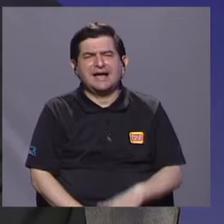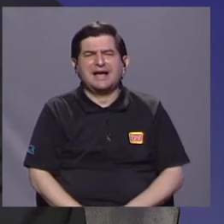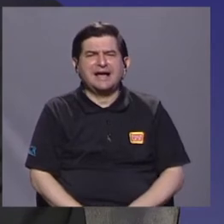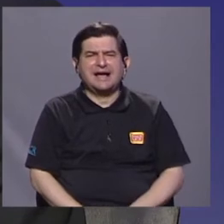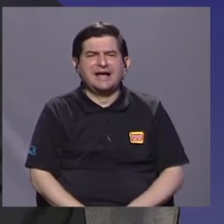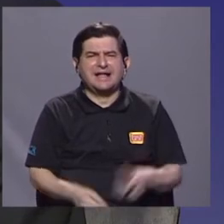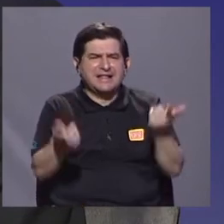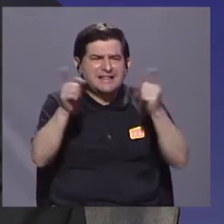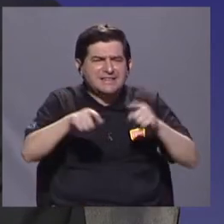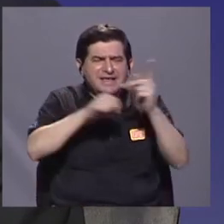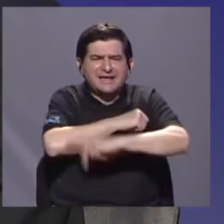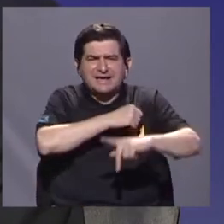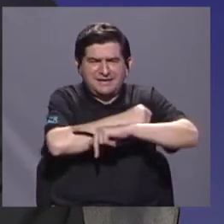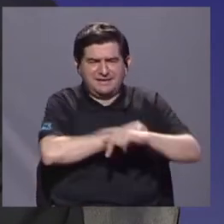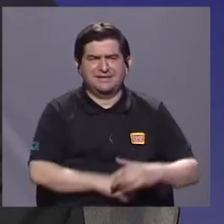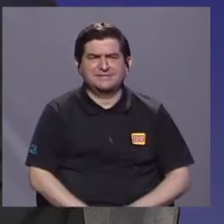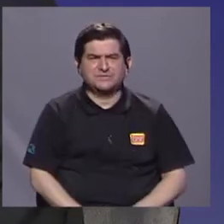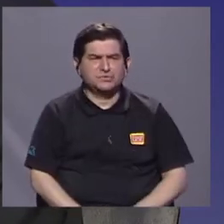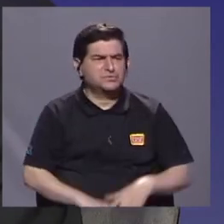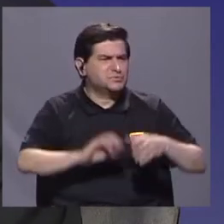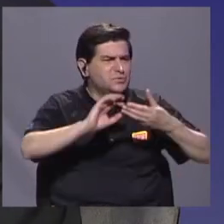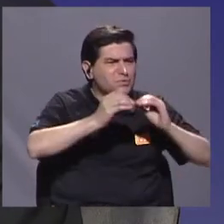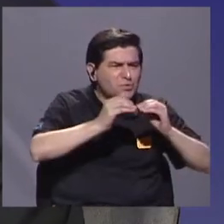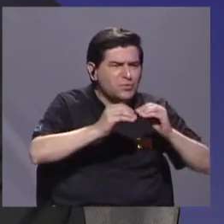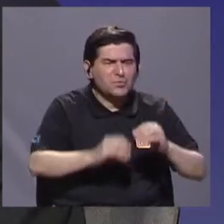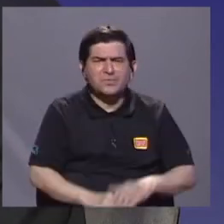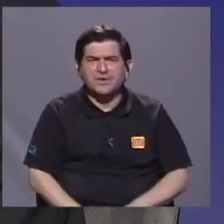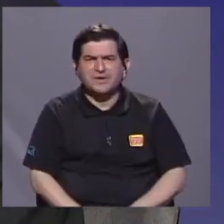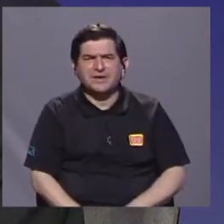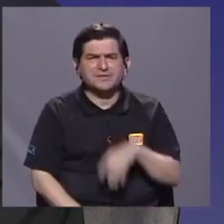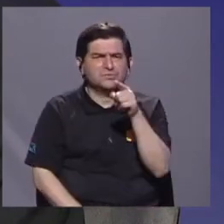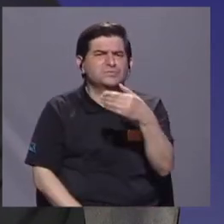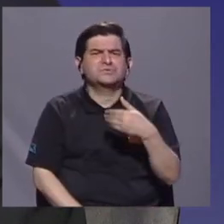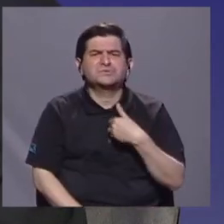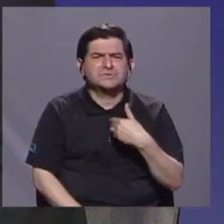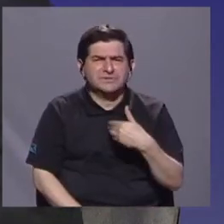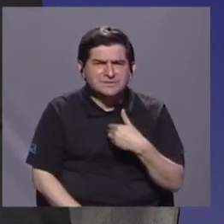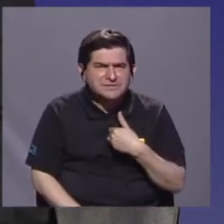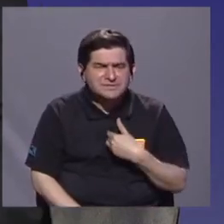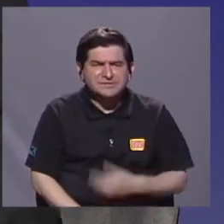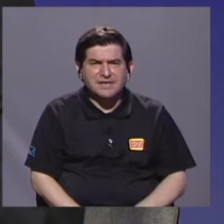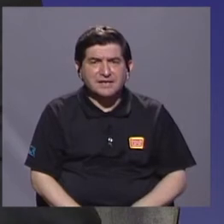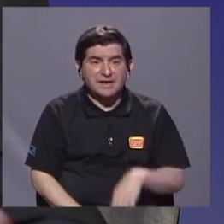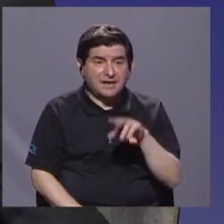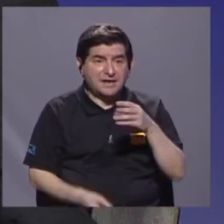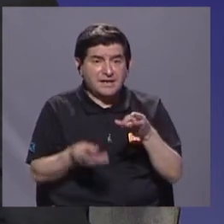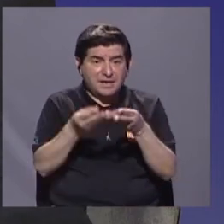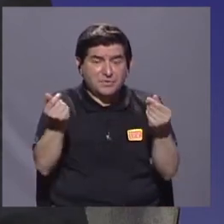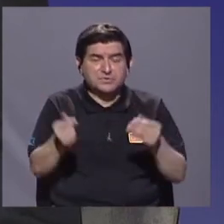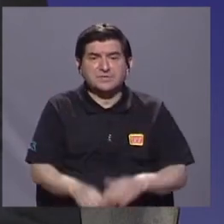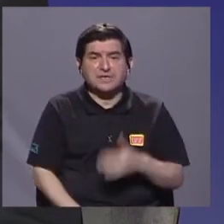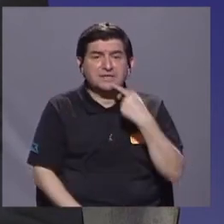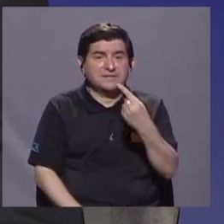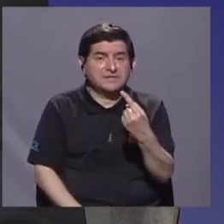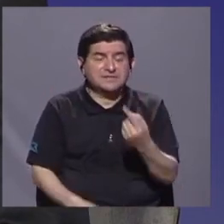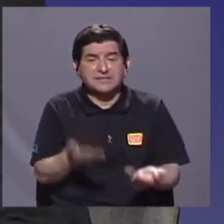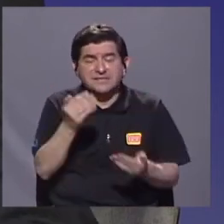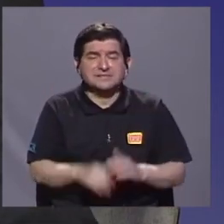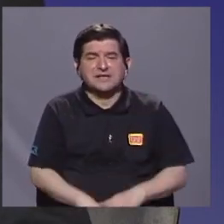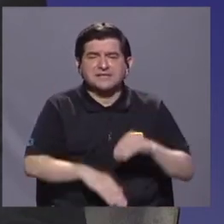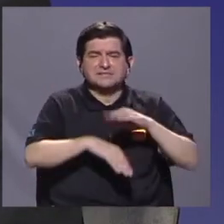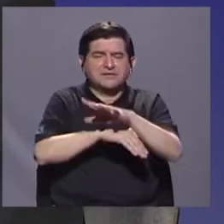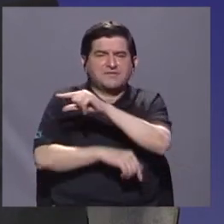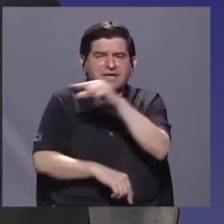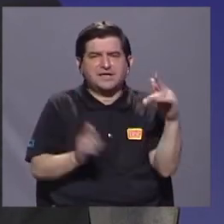Agustín? ¿Cuáles son los números o las evidencias que ustedes tienen que levantó? Se decía que era el efecto Semana Santa, ya